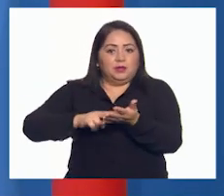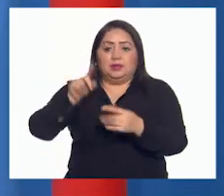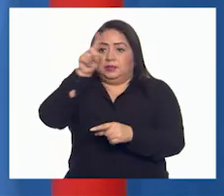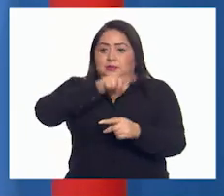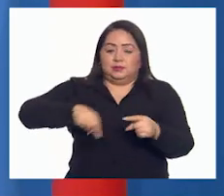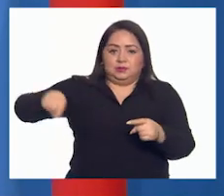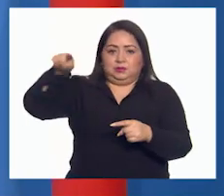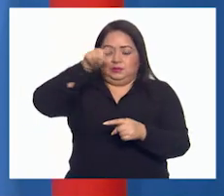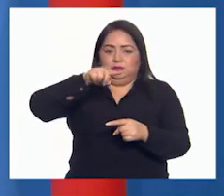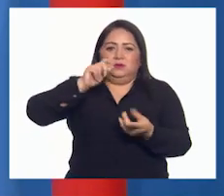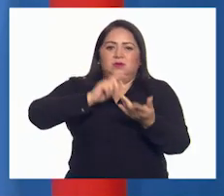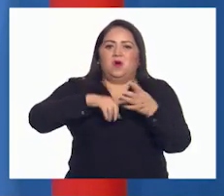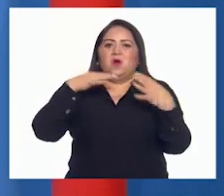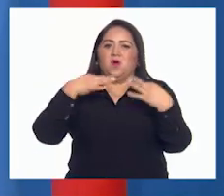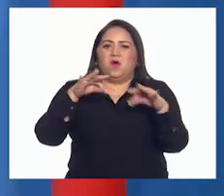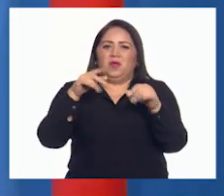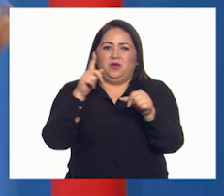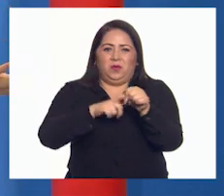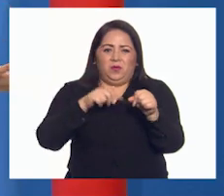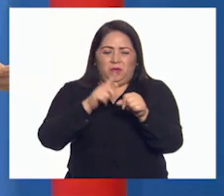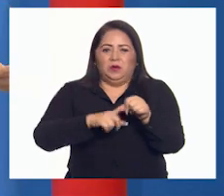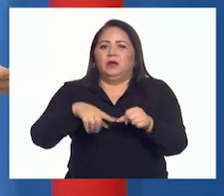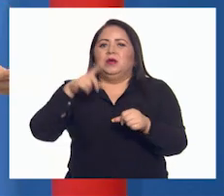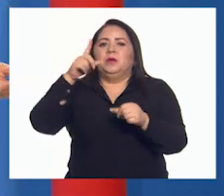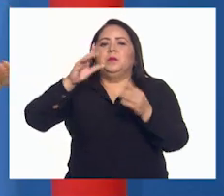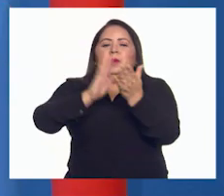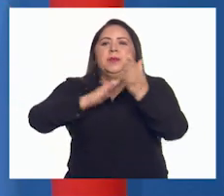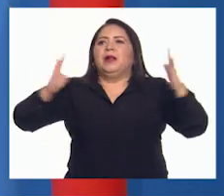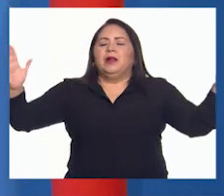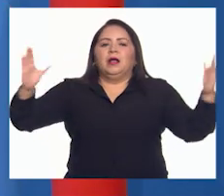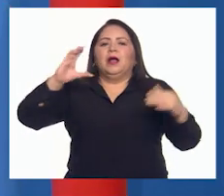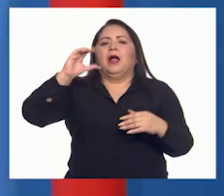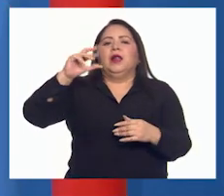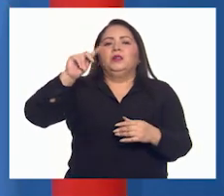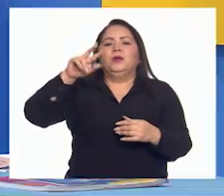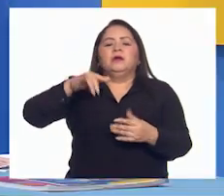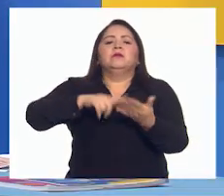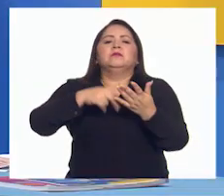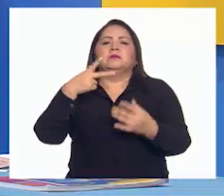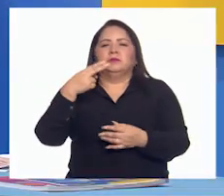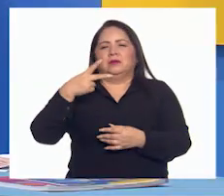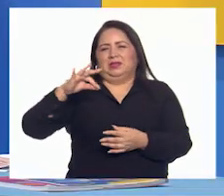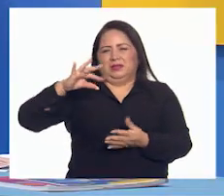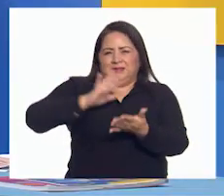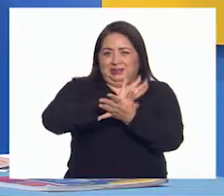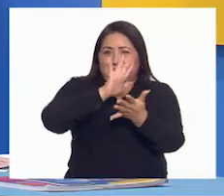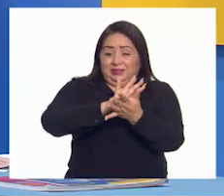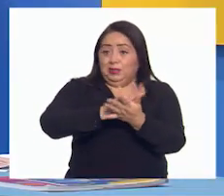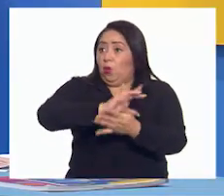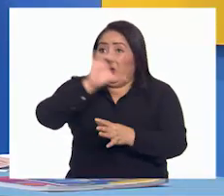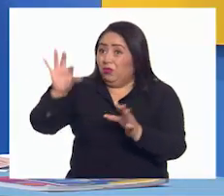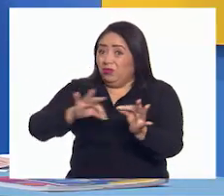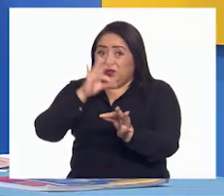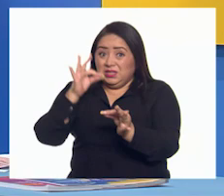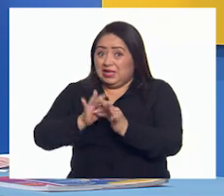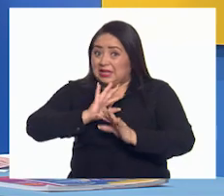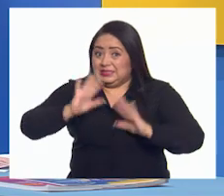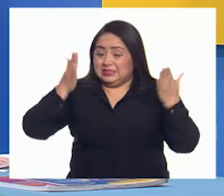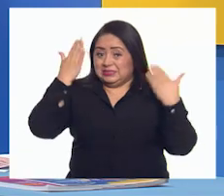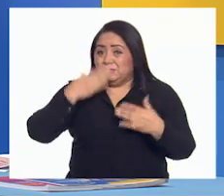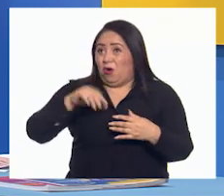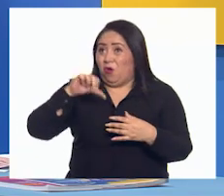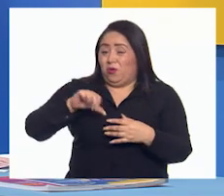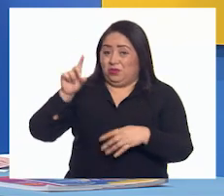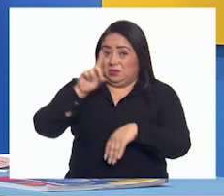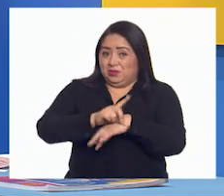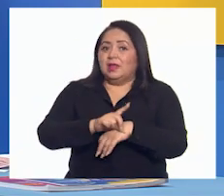círculos elaborados en hojas de color, un cuarto de cartulina, pegamento y tijeras. Una vez que ya sabemos cuál es el reto del